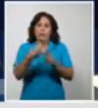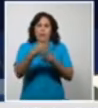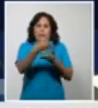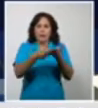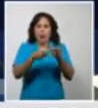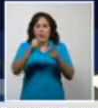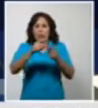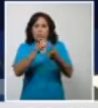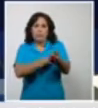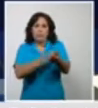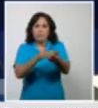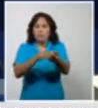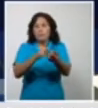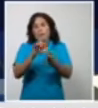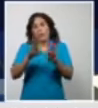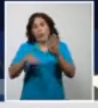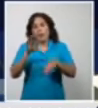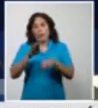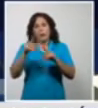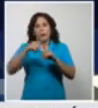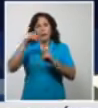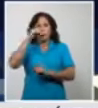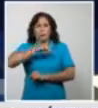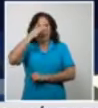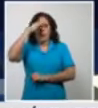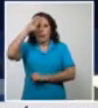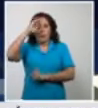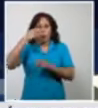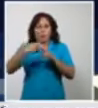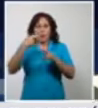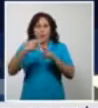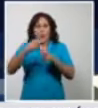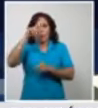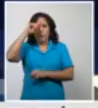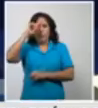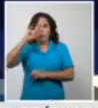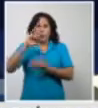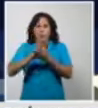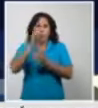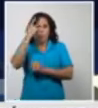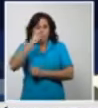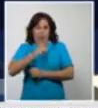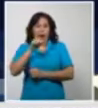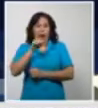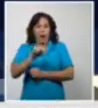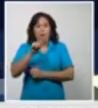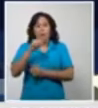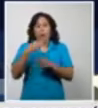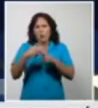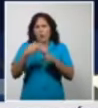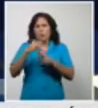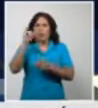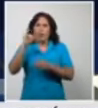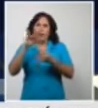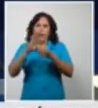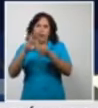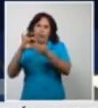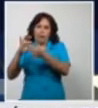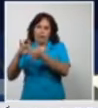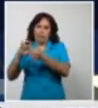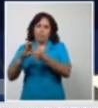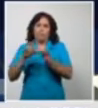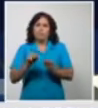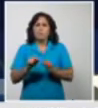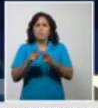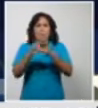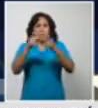tecnología cubana del SUMA, lo que va a detectar es el IgG, que son anticuerpos que se mantienen durante un mayor